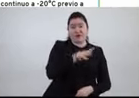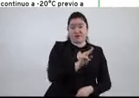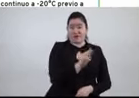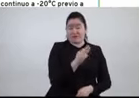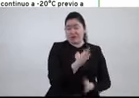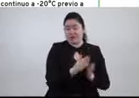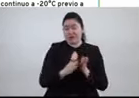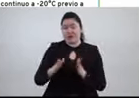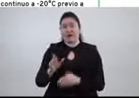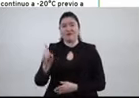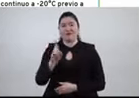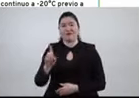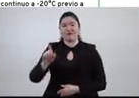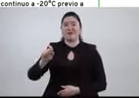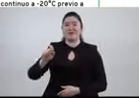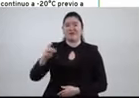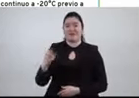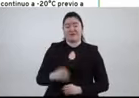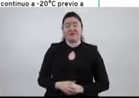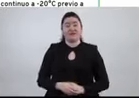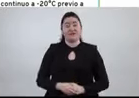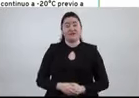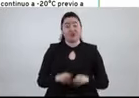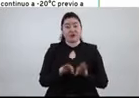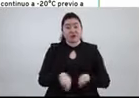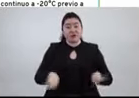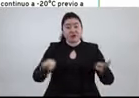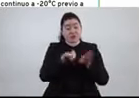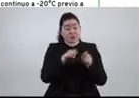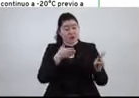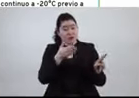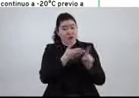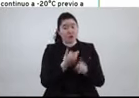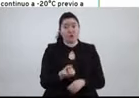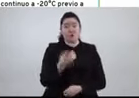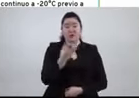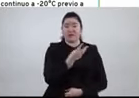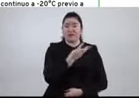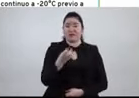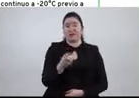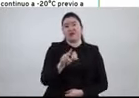23. Es muy importante, nuestra población objetivo son